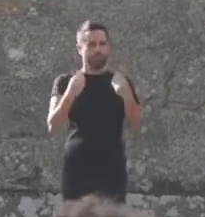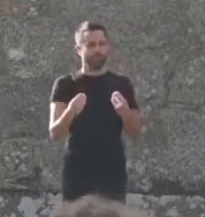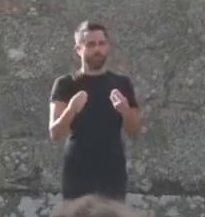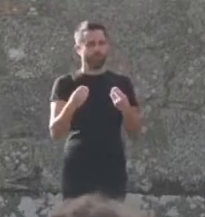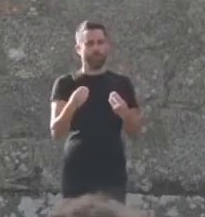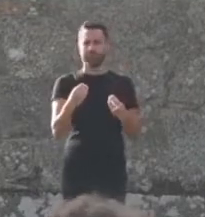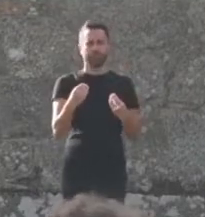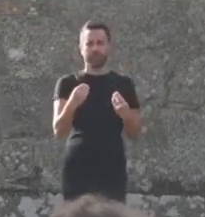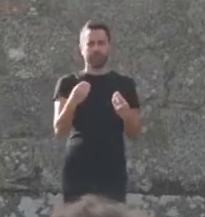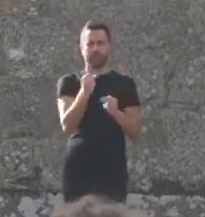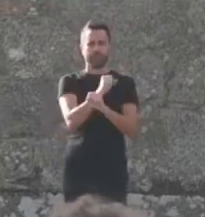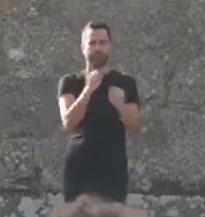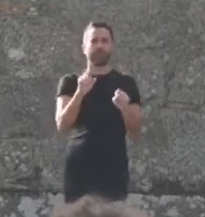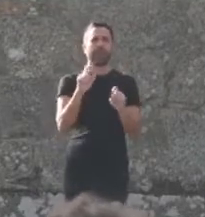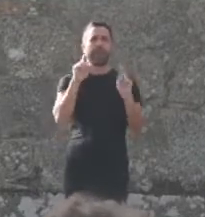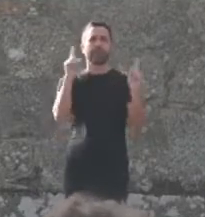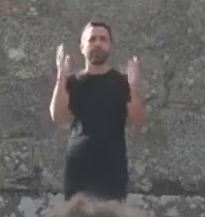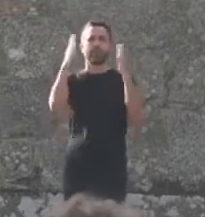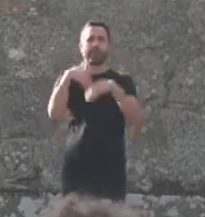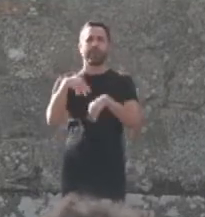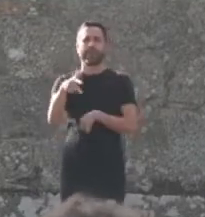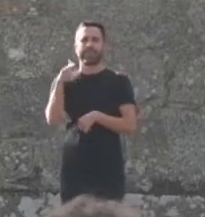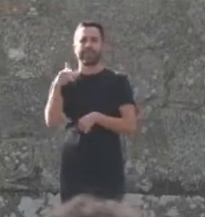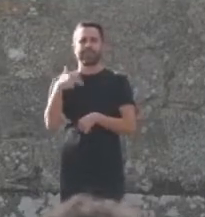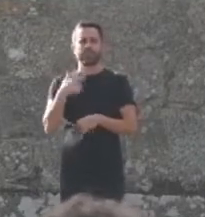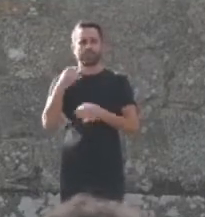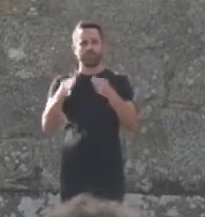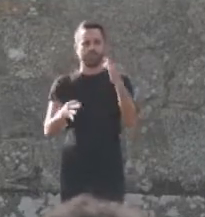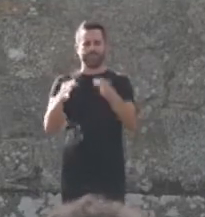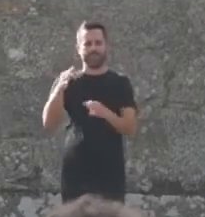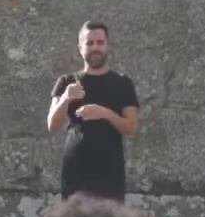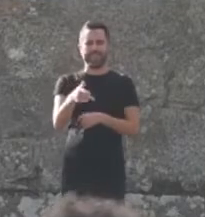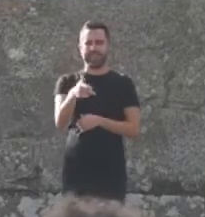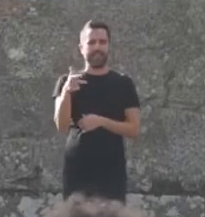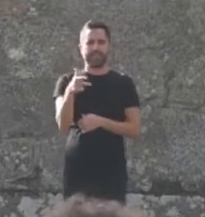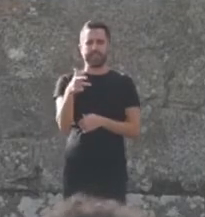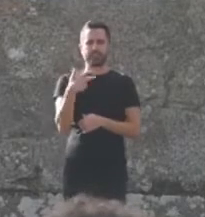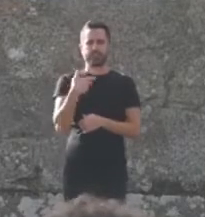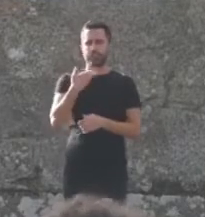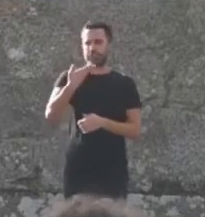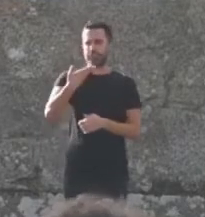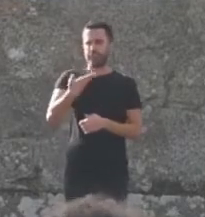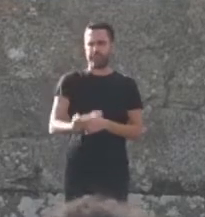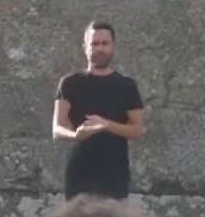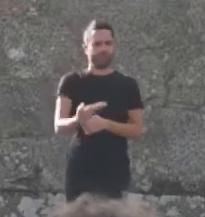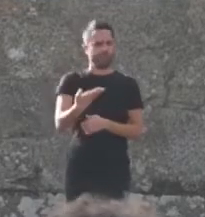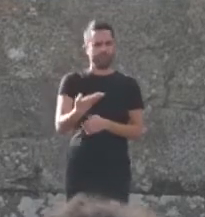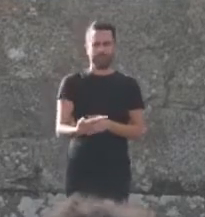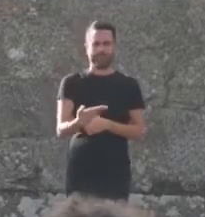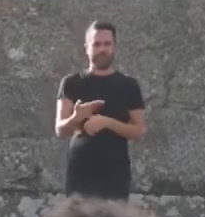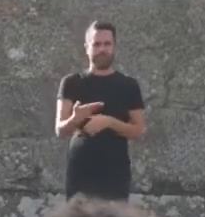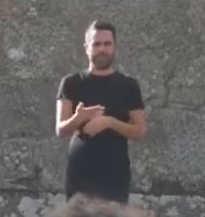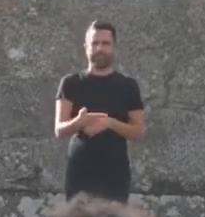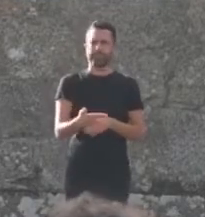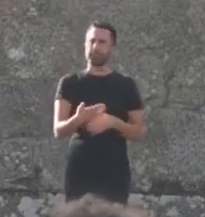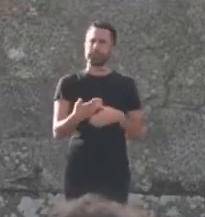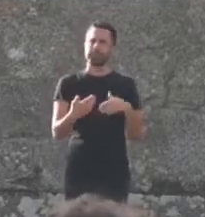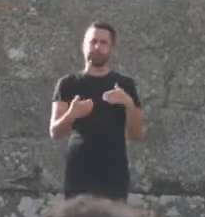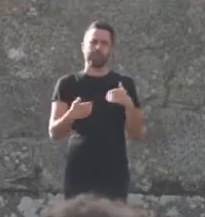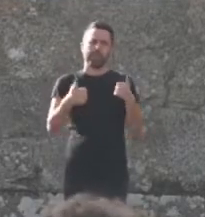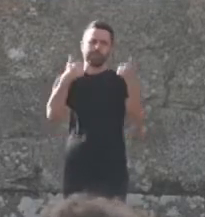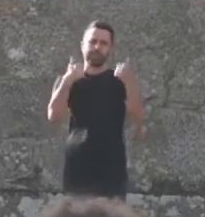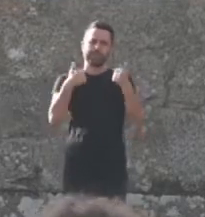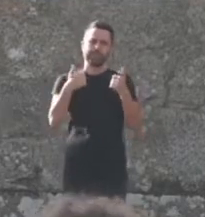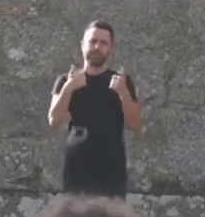dereito á xustiza, que é realmente o dereito máis fundamental e máis importante para